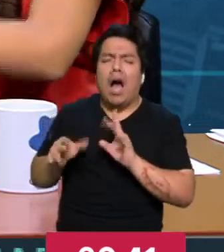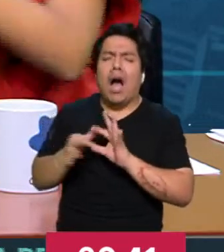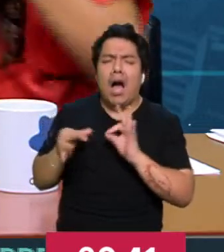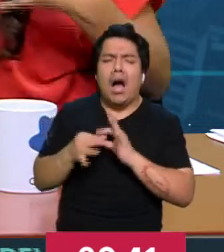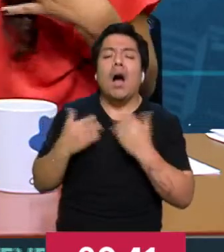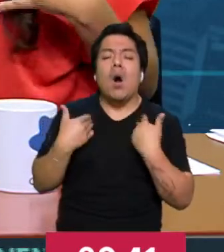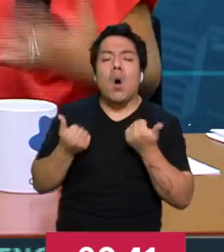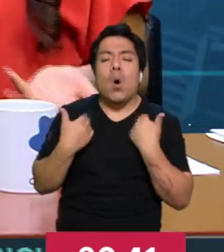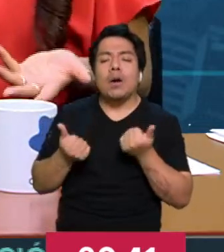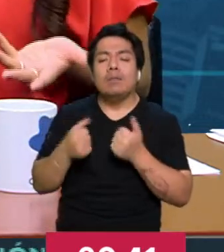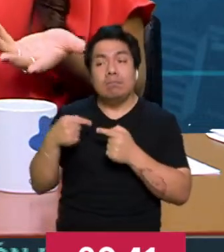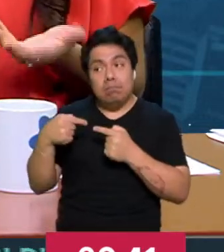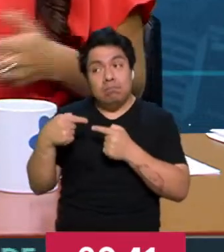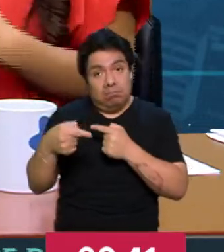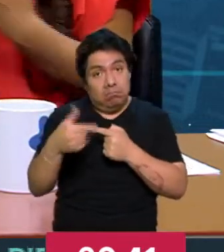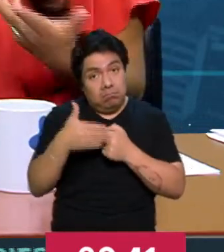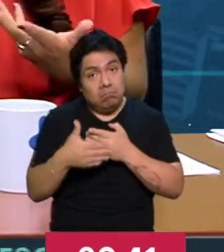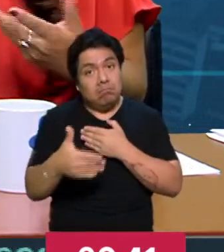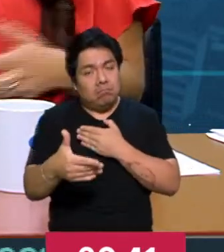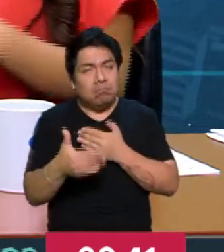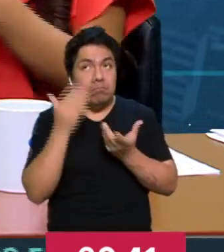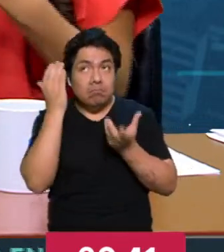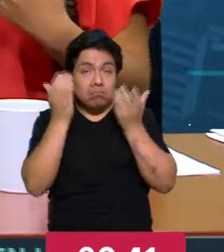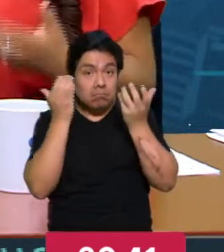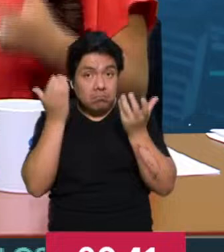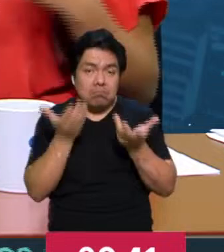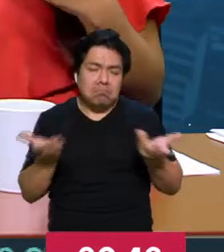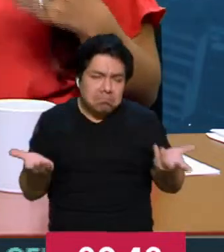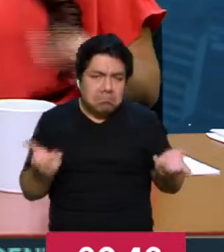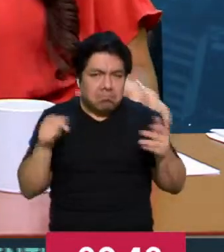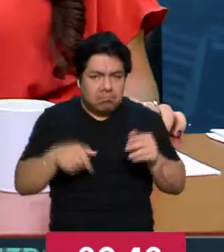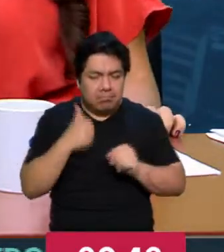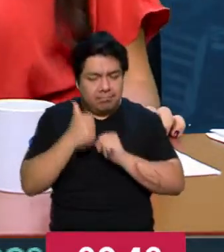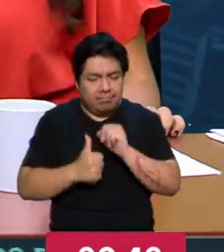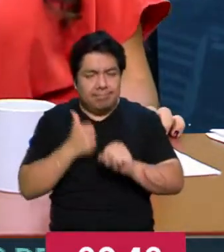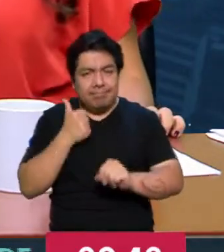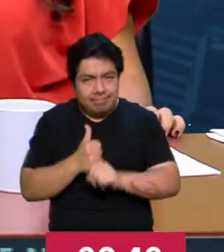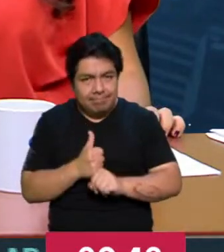respecto a lo que nos espera ahora sí que en el clima y meteorológicamente